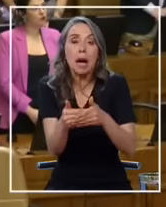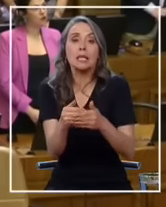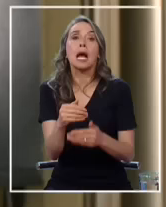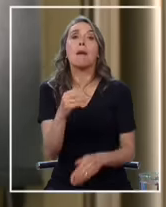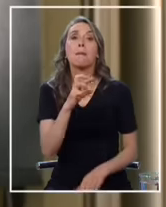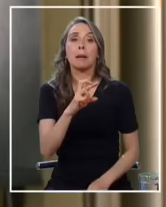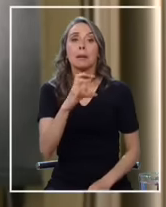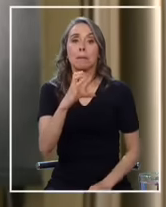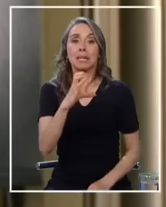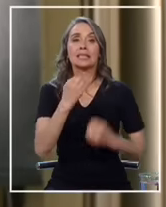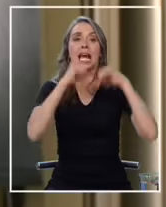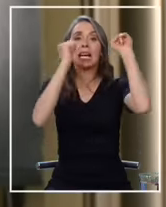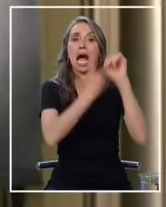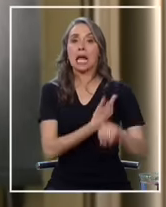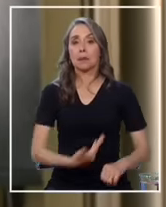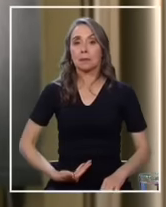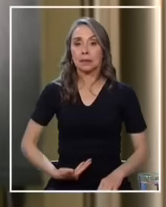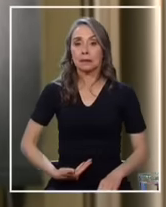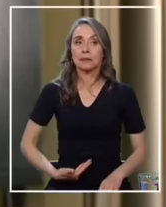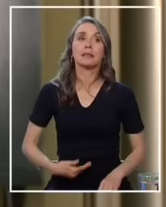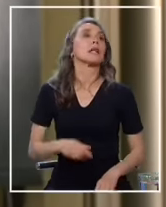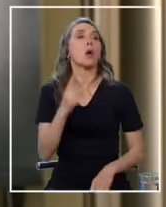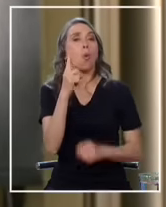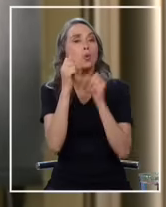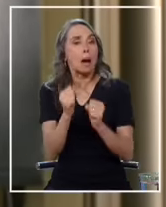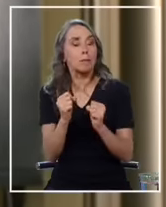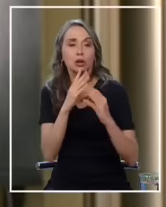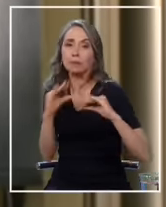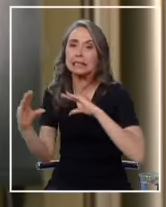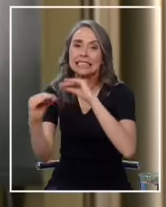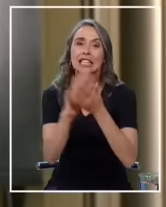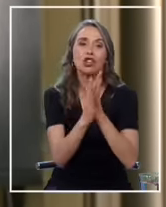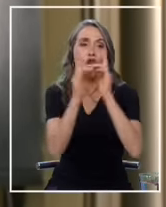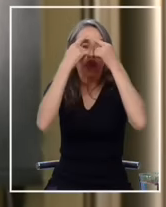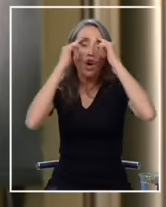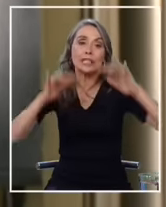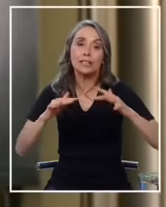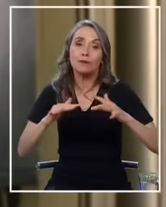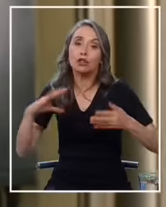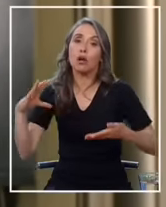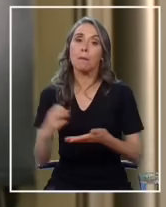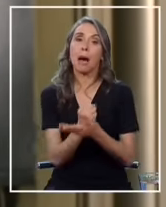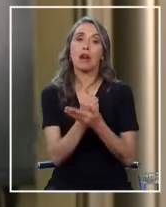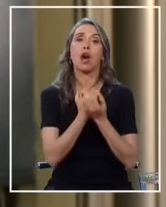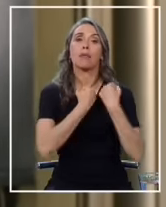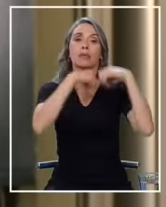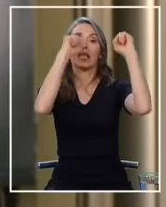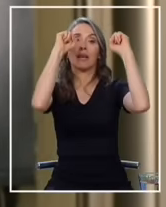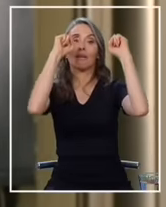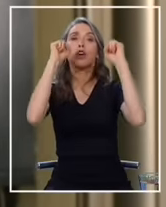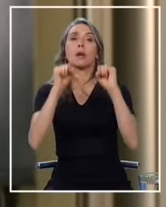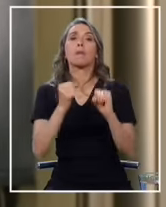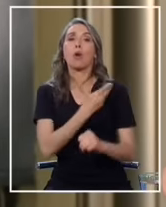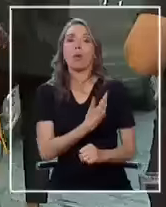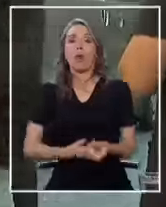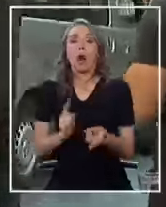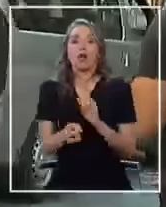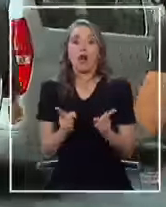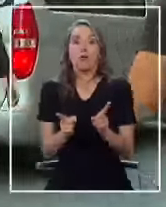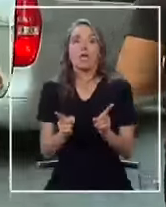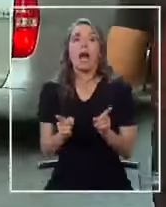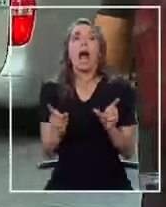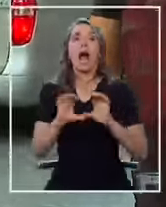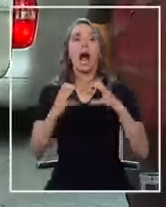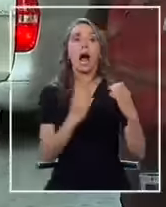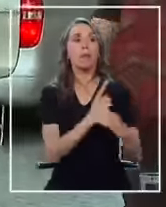la testera. Tenemos aún una chance y nos vamos a agotar todos los esfuerzos para lograr un triunfo que le dé gobernabilidad a la Cámara de Diputados. Lo que